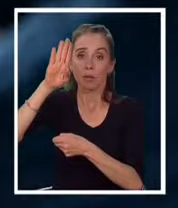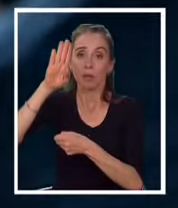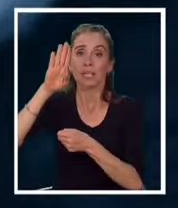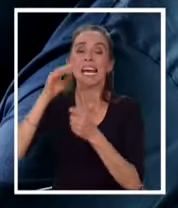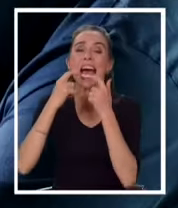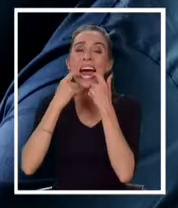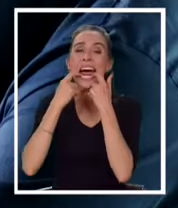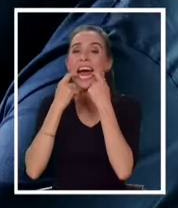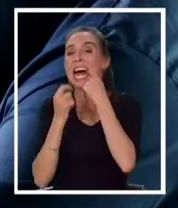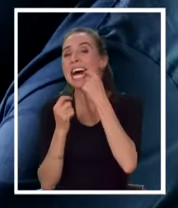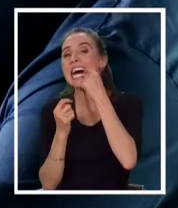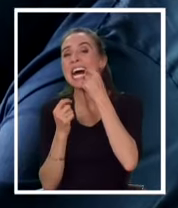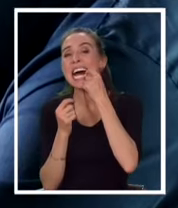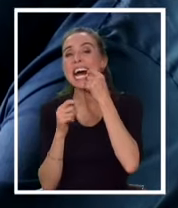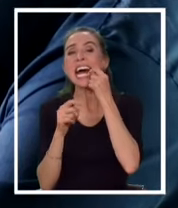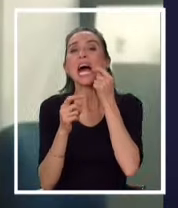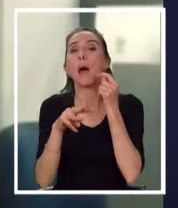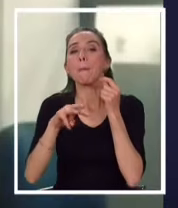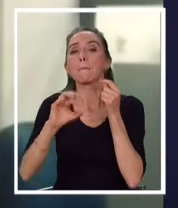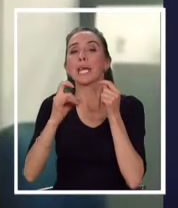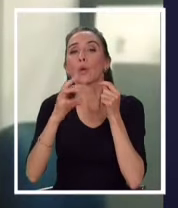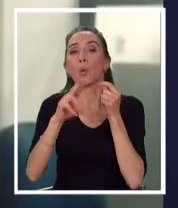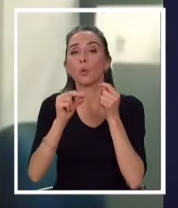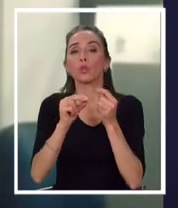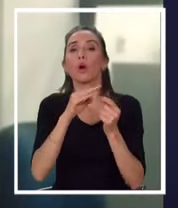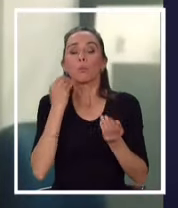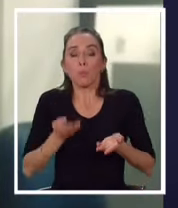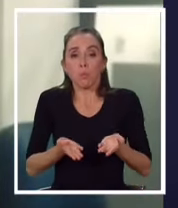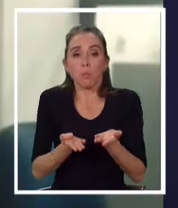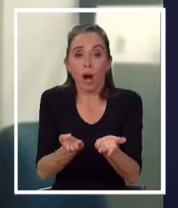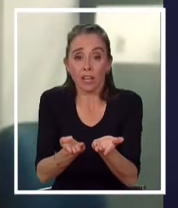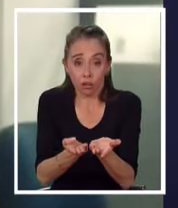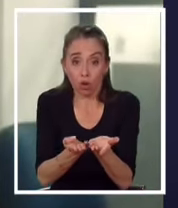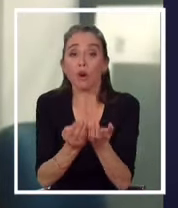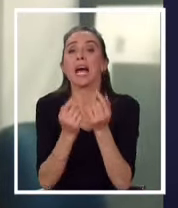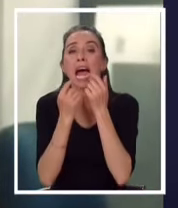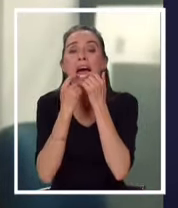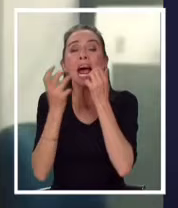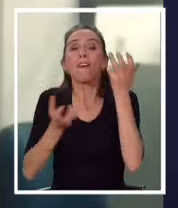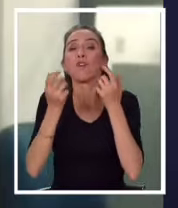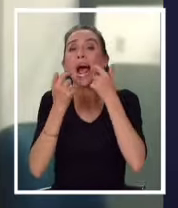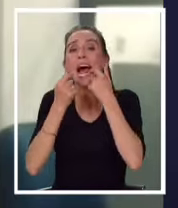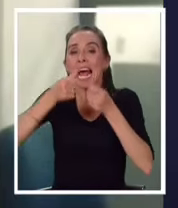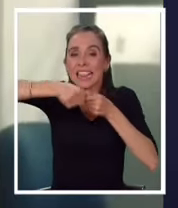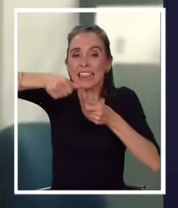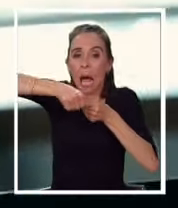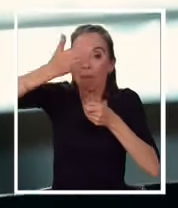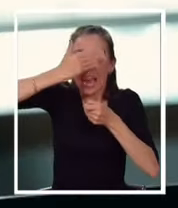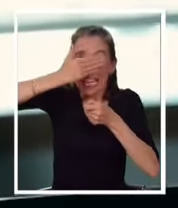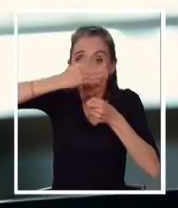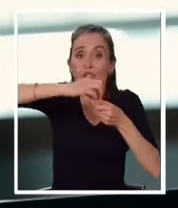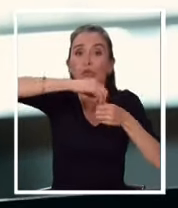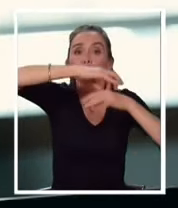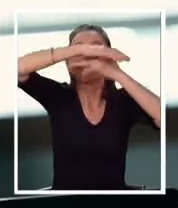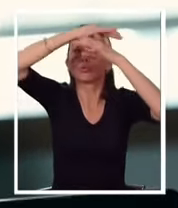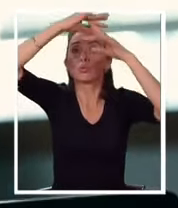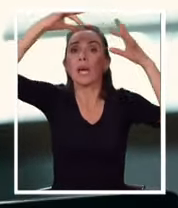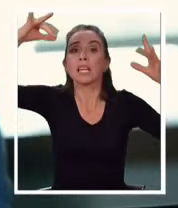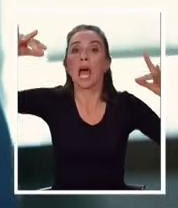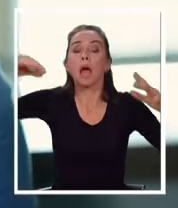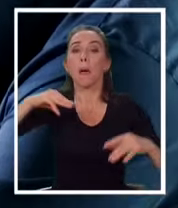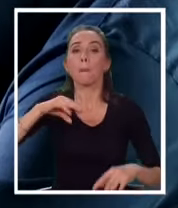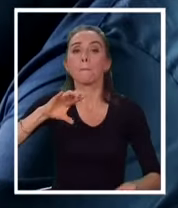de mercurio que son quemadas allí. Vamos a tener mucho mercurio en el aire.